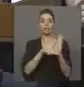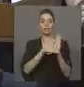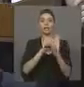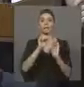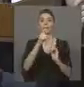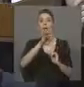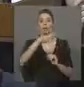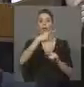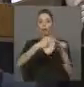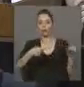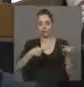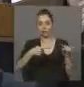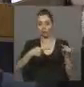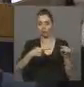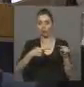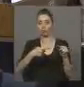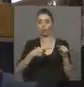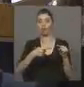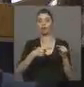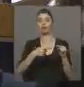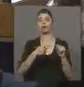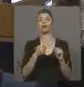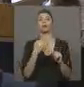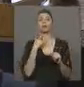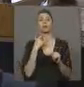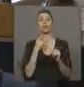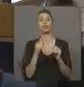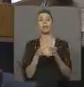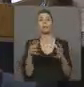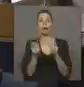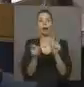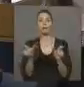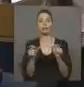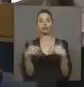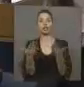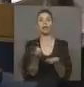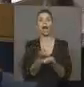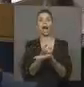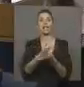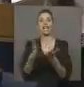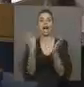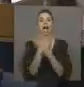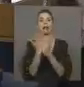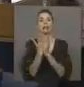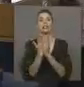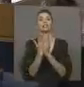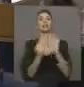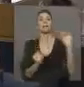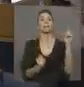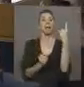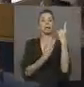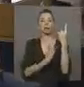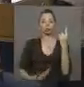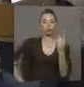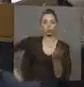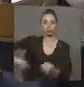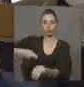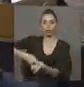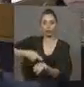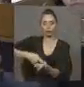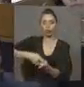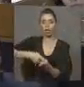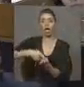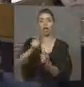secundario, a través del aumento de la gratuidad en las escuelas particulares subvencionadas, llevando el